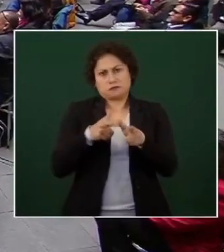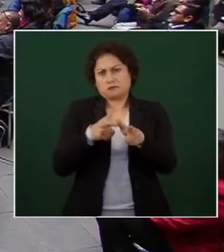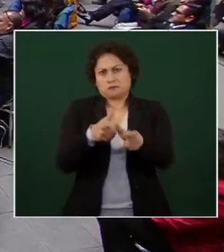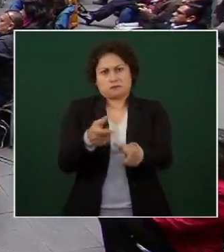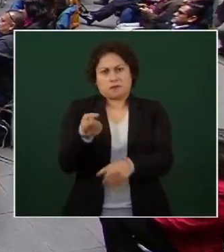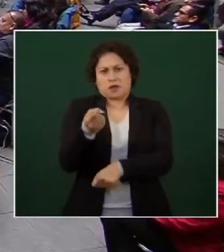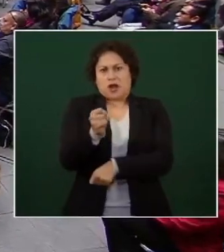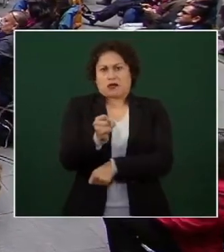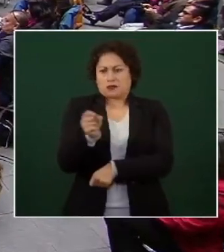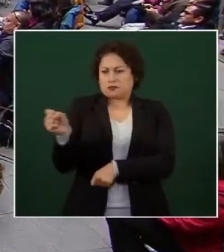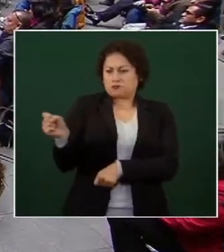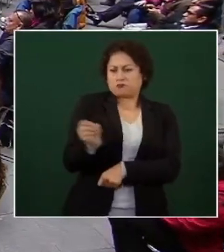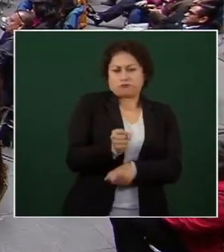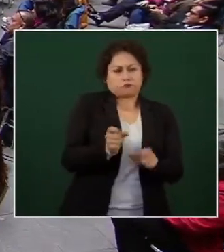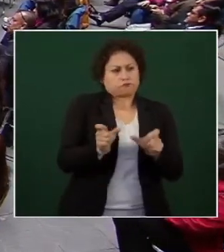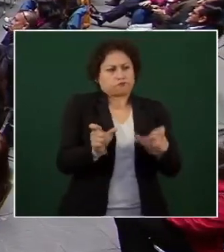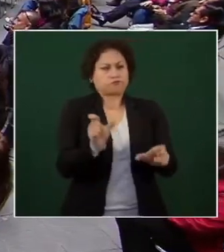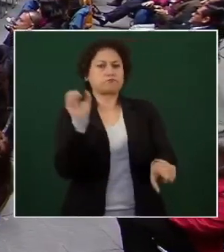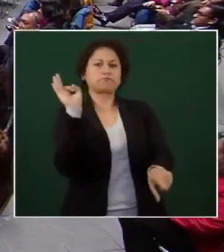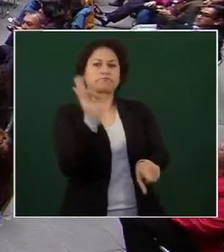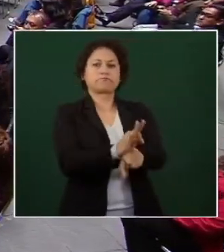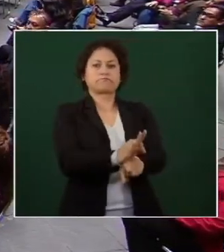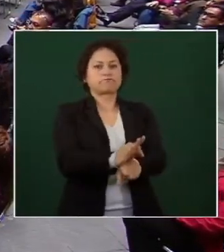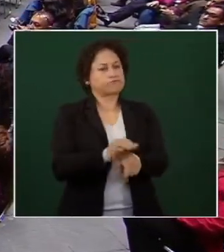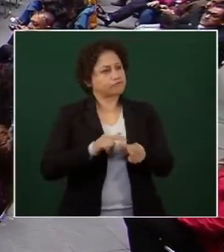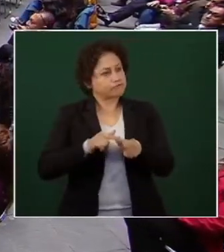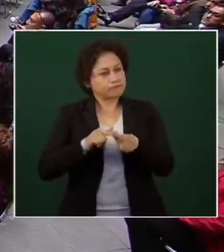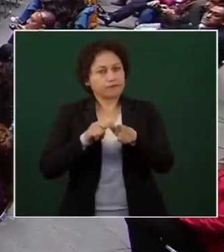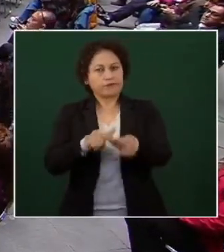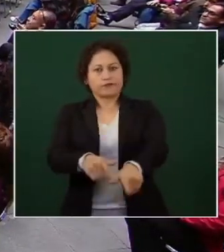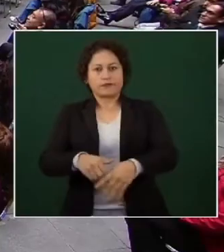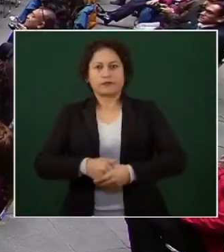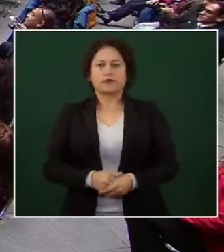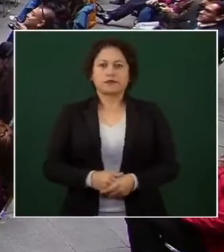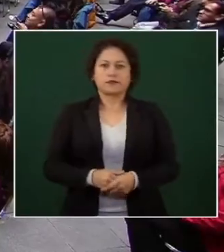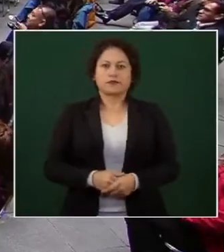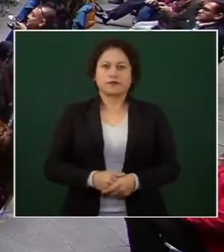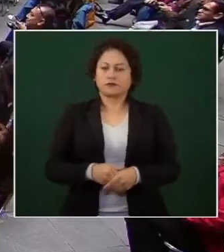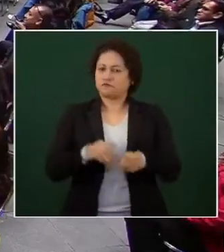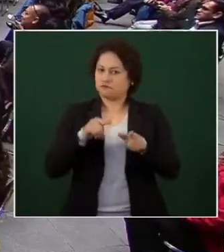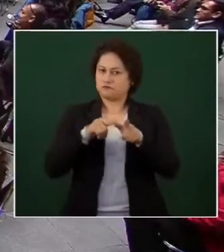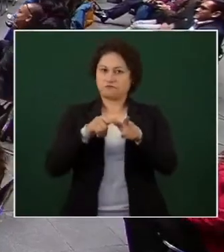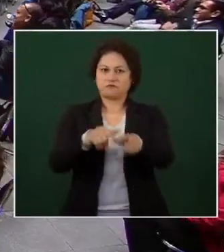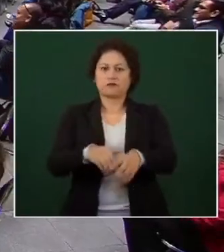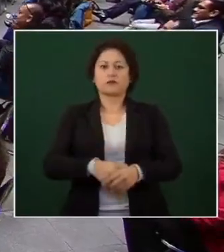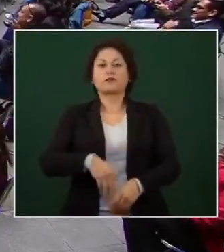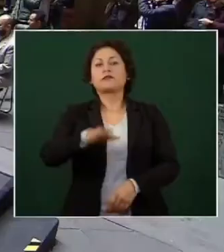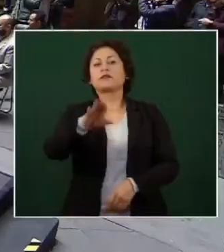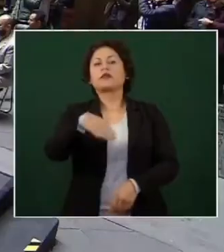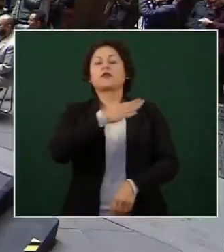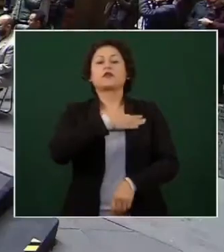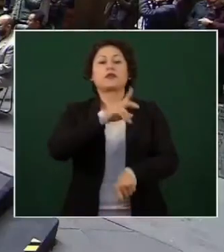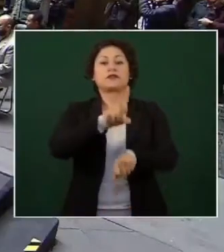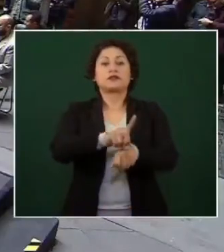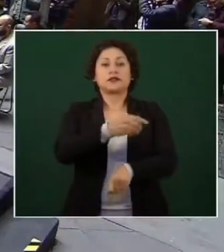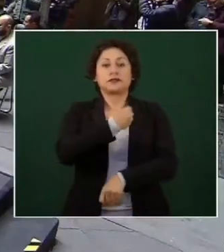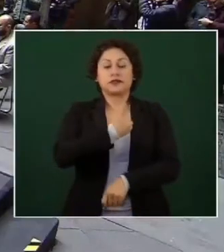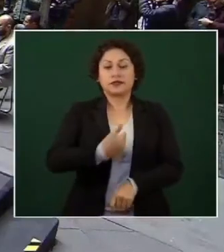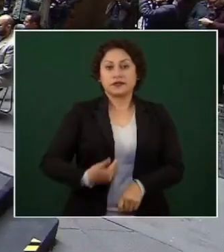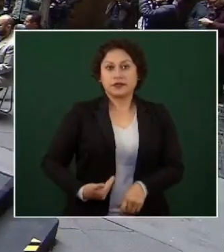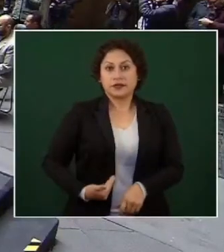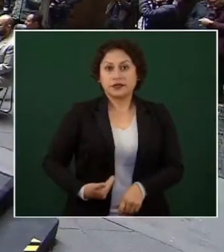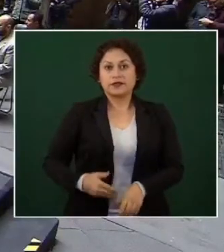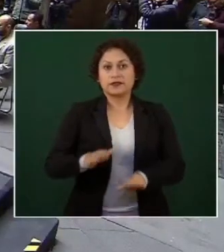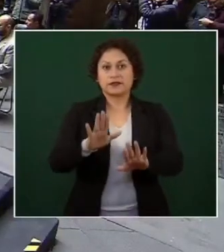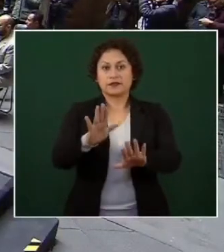protegiendo a la gente. Ya vamos a seguir acá. Buenos días, presidente. No